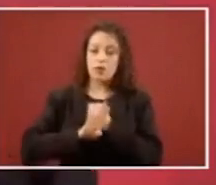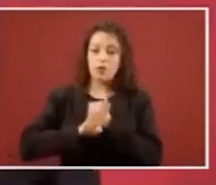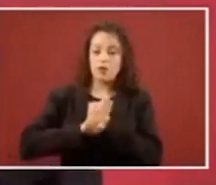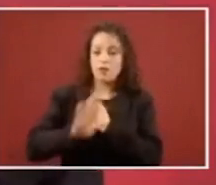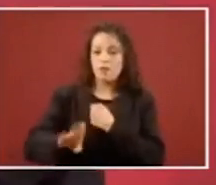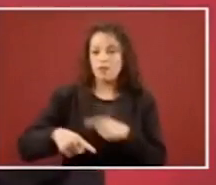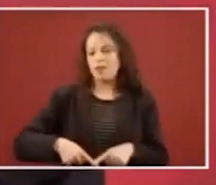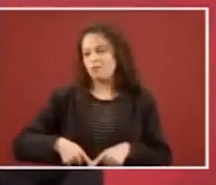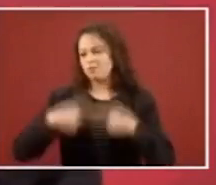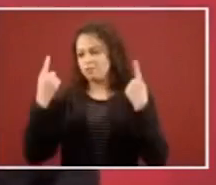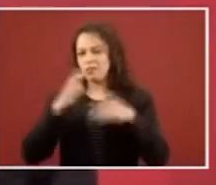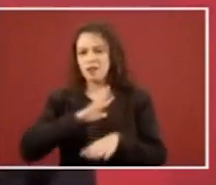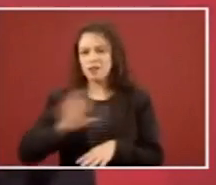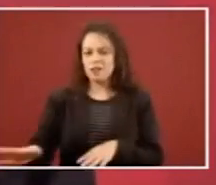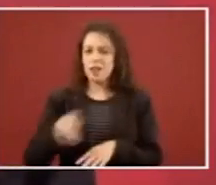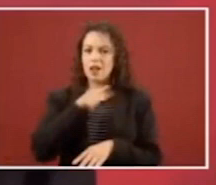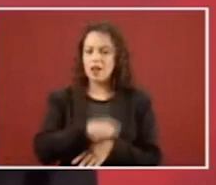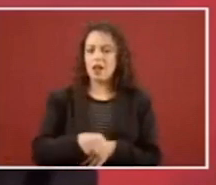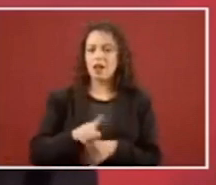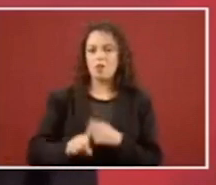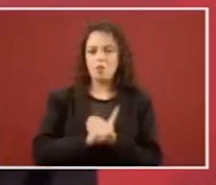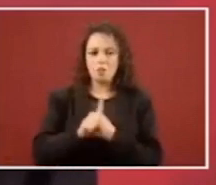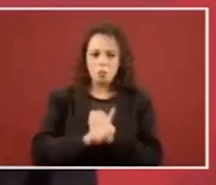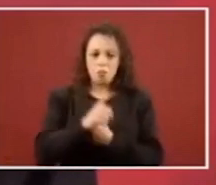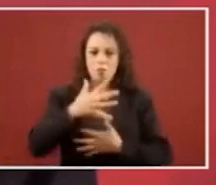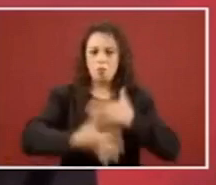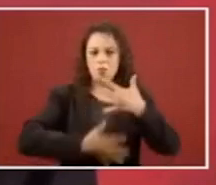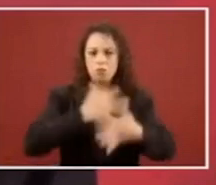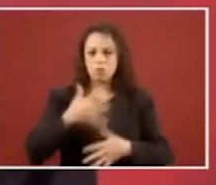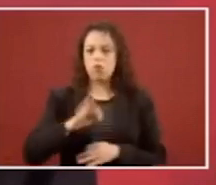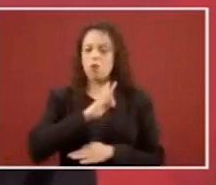a procurar la paz.